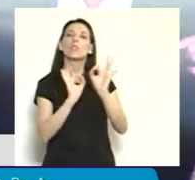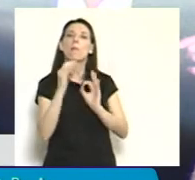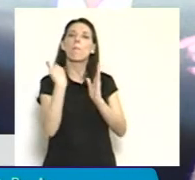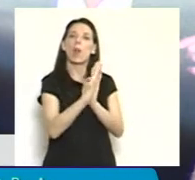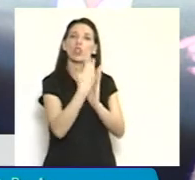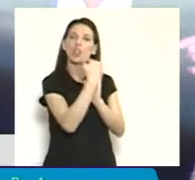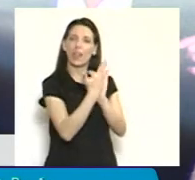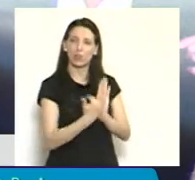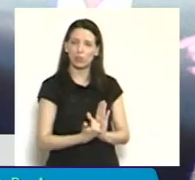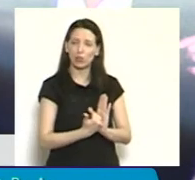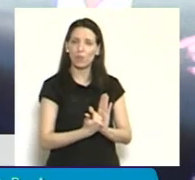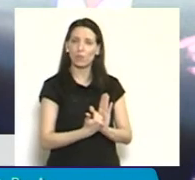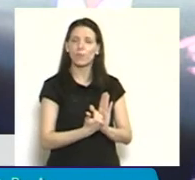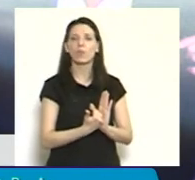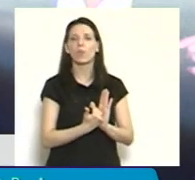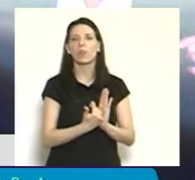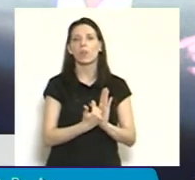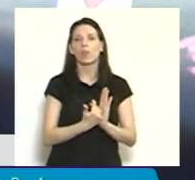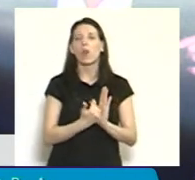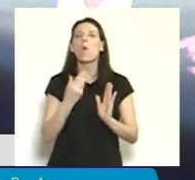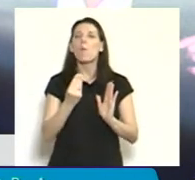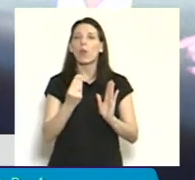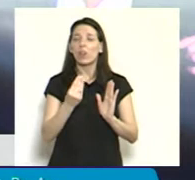sí, descrito el contexto que lo ha